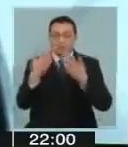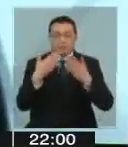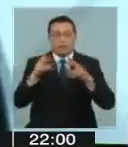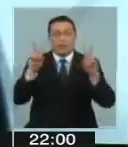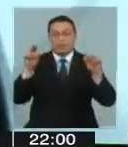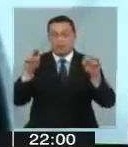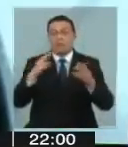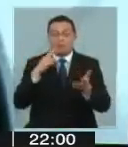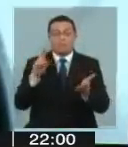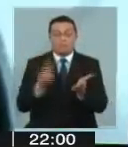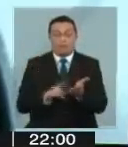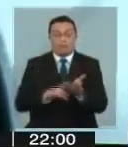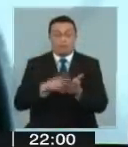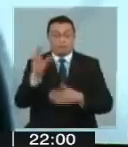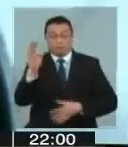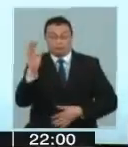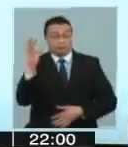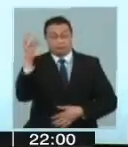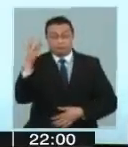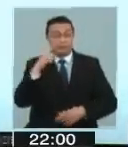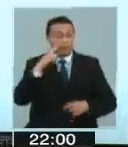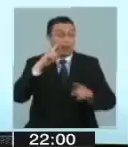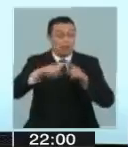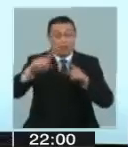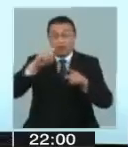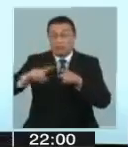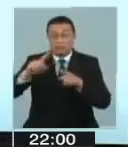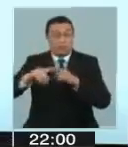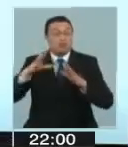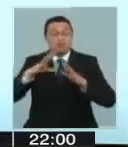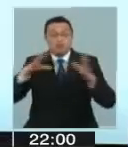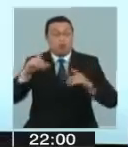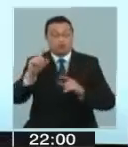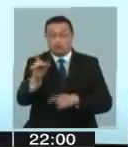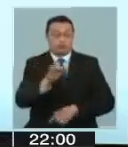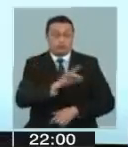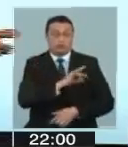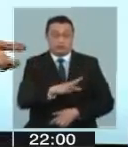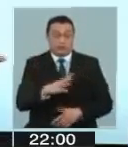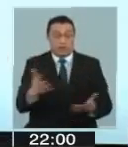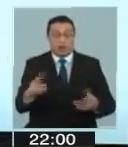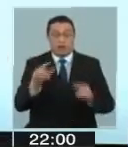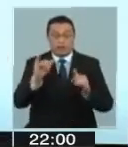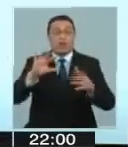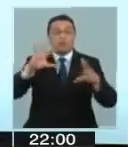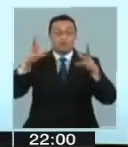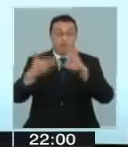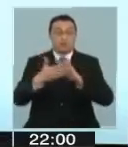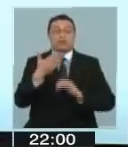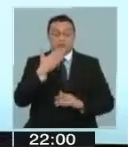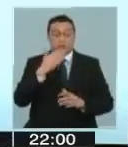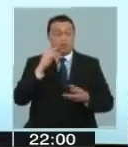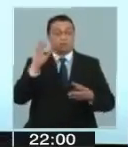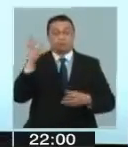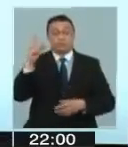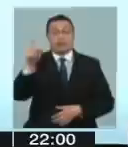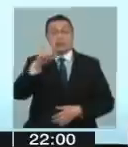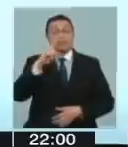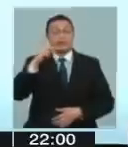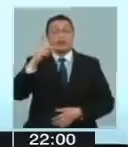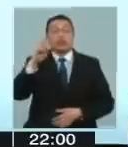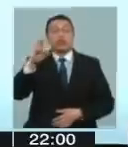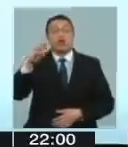de verdad desconocidísimo, no desconocido, desconocidísimo en Chile y tal vez en el mundo, la verdad, que es el síndrome